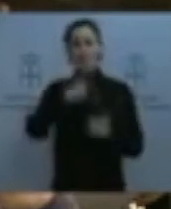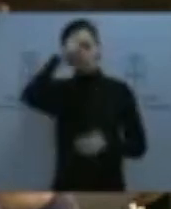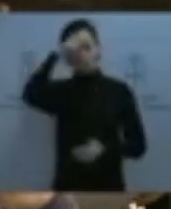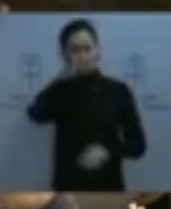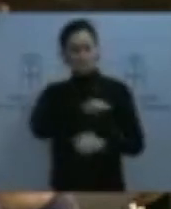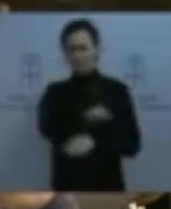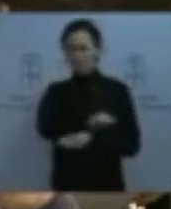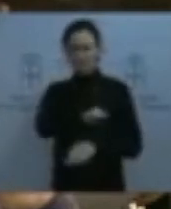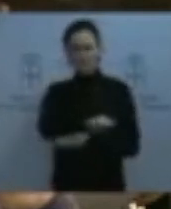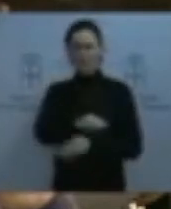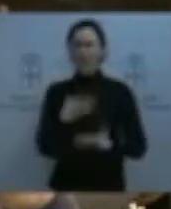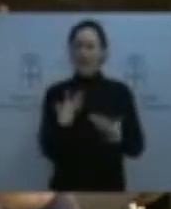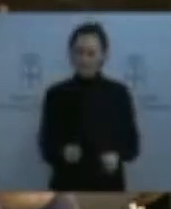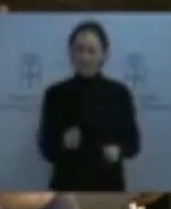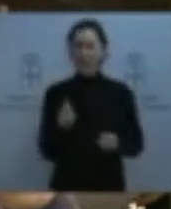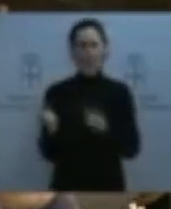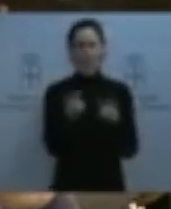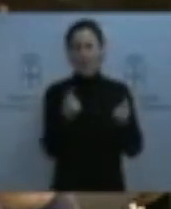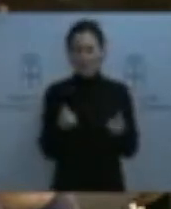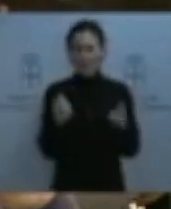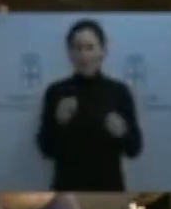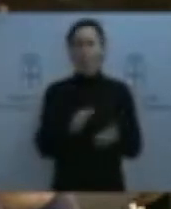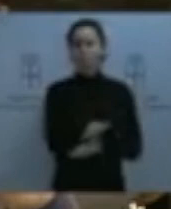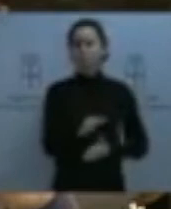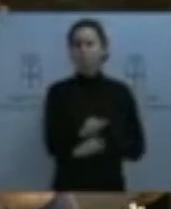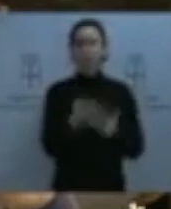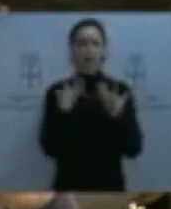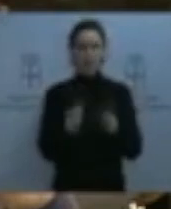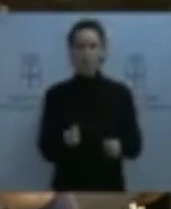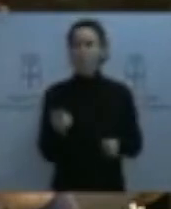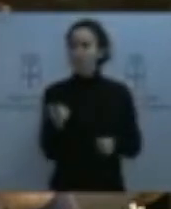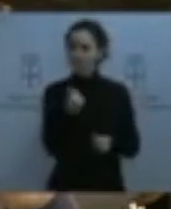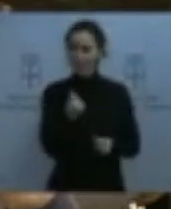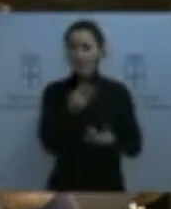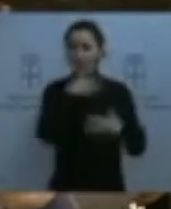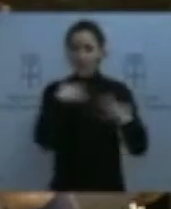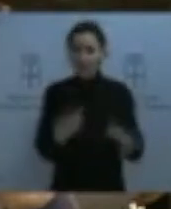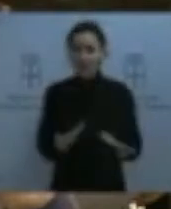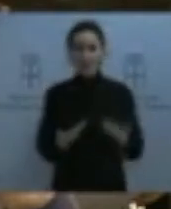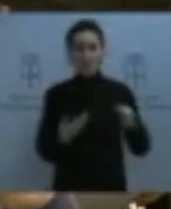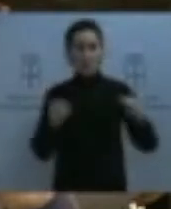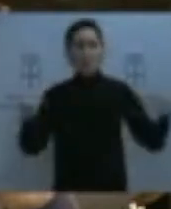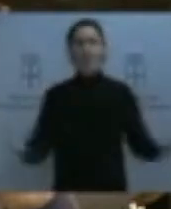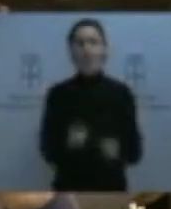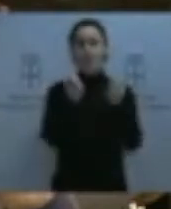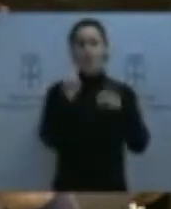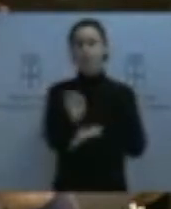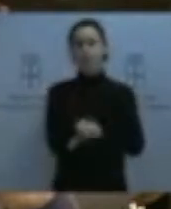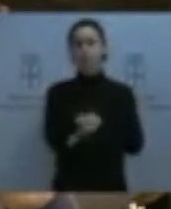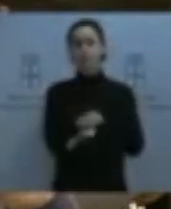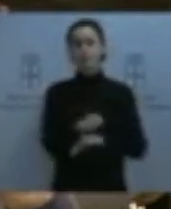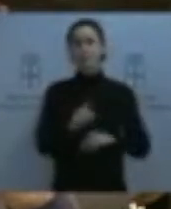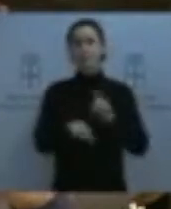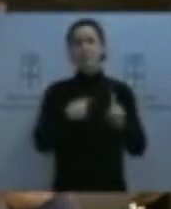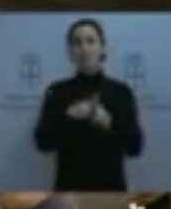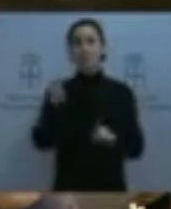invertido muchos millones de euros, hemos invertido muchos millones de euros y que ahora, por sus acciones y omisiones, tanto suyas como de